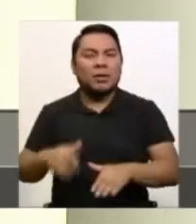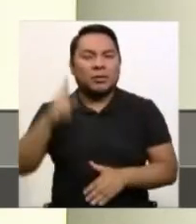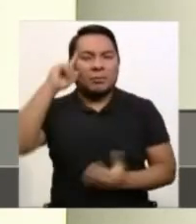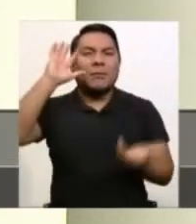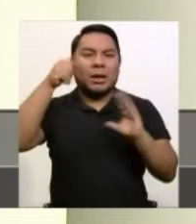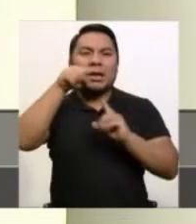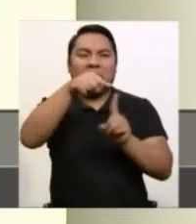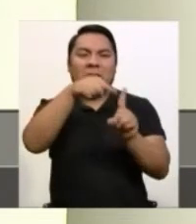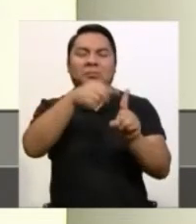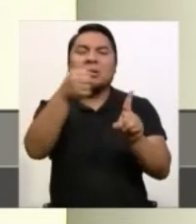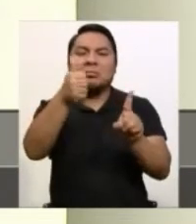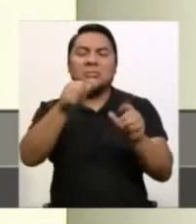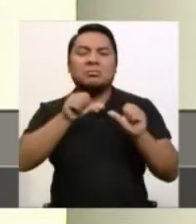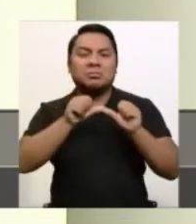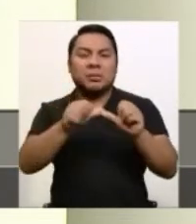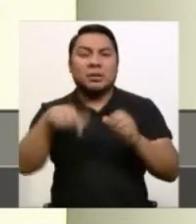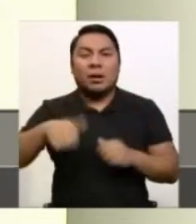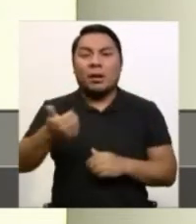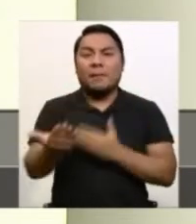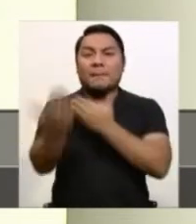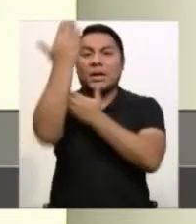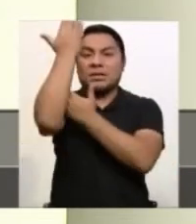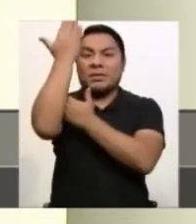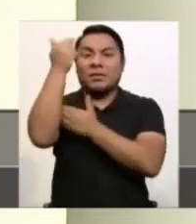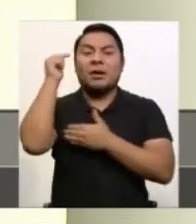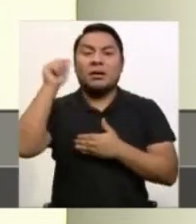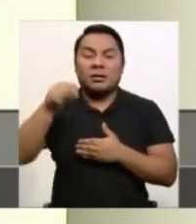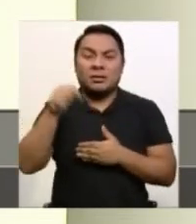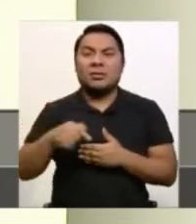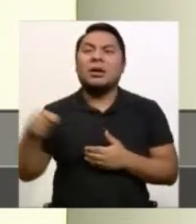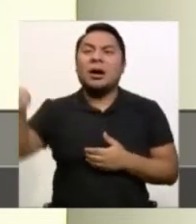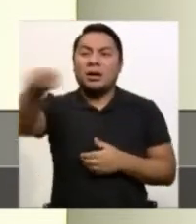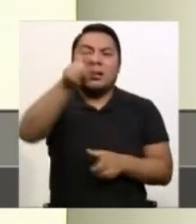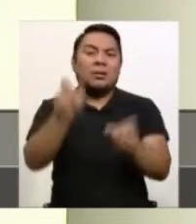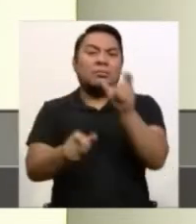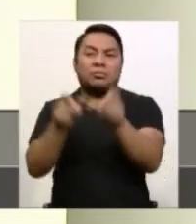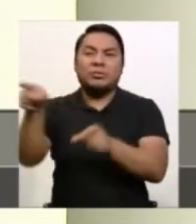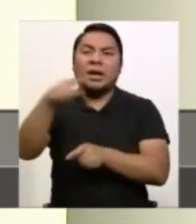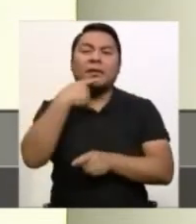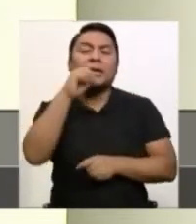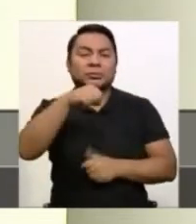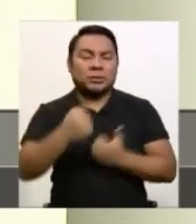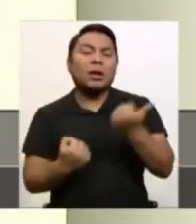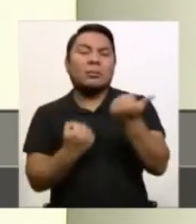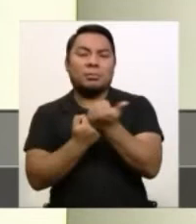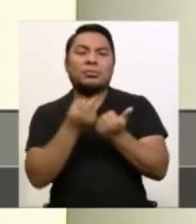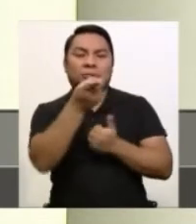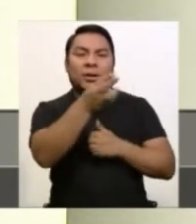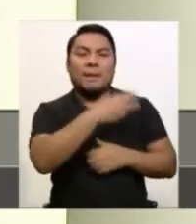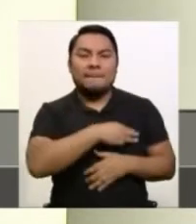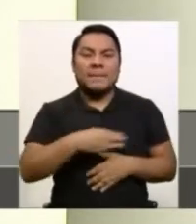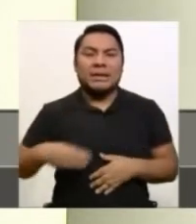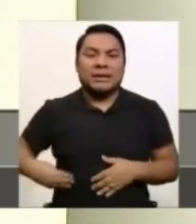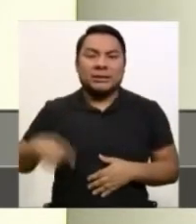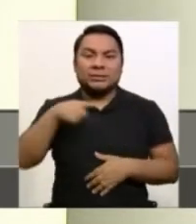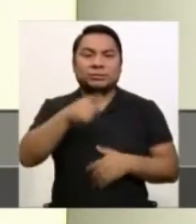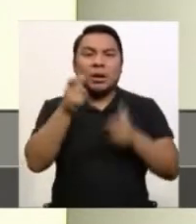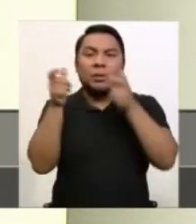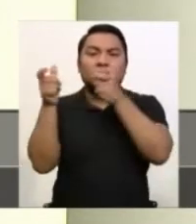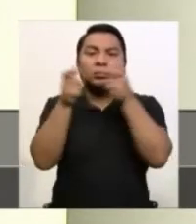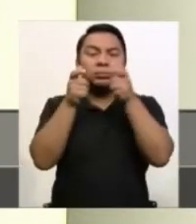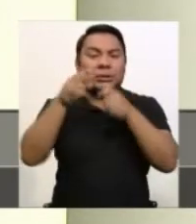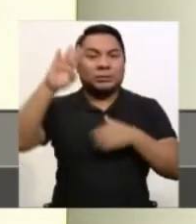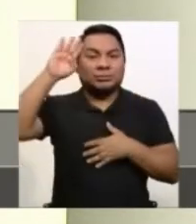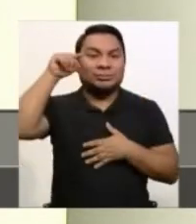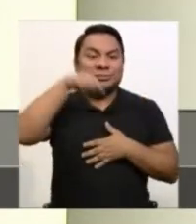debate de hoy, de la mañana, algunos parlamentarios han manifestado su apoyo al ministro del Interior y han pedido que complemente su